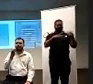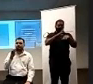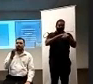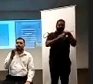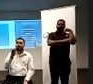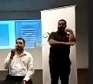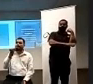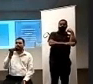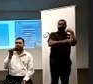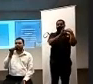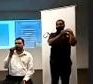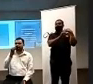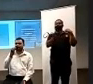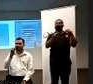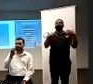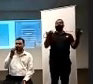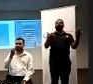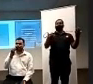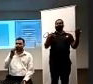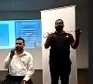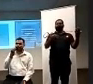Porque yo no me considero una persona enferma.